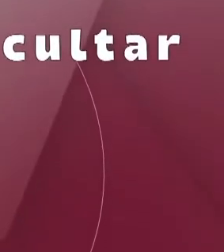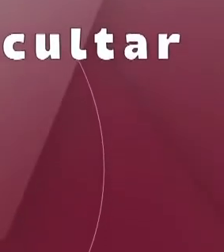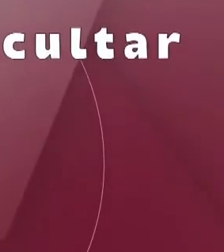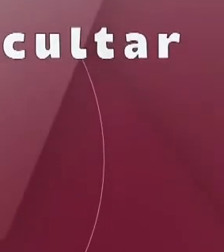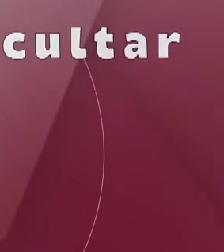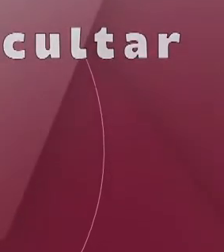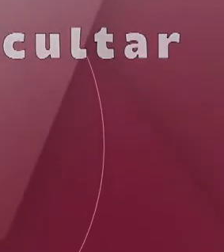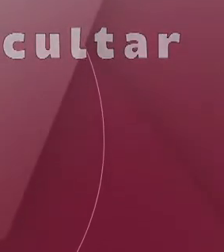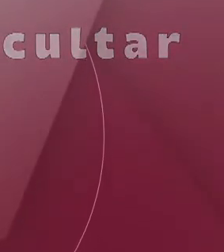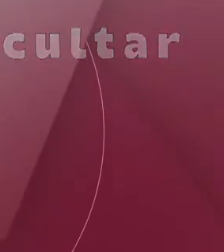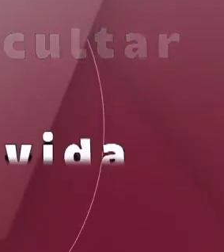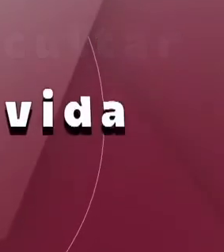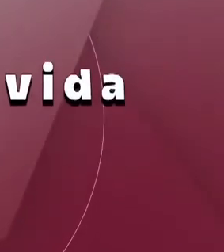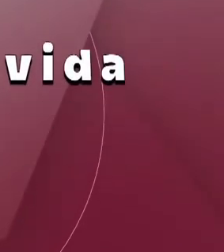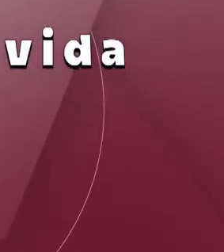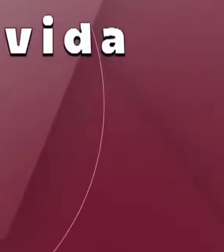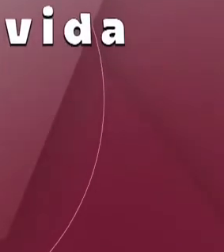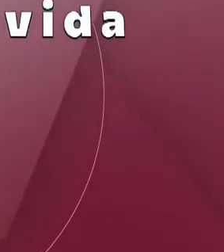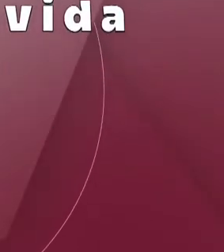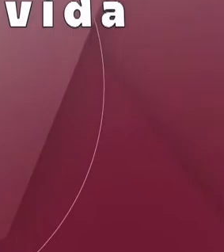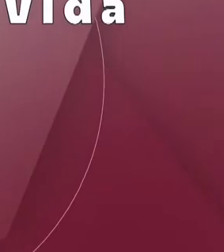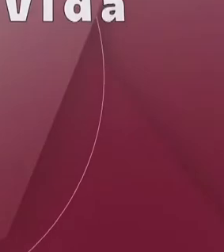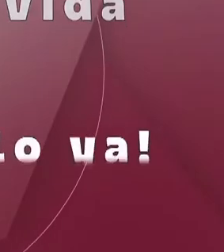que ocultar.